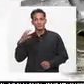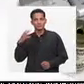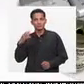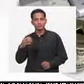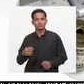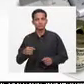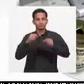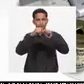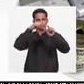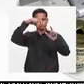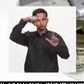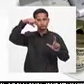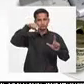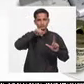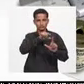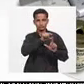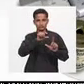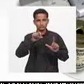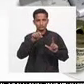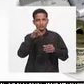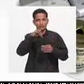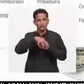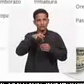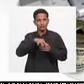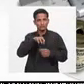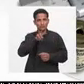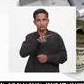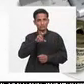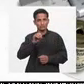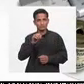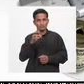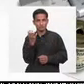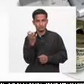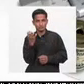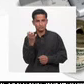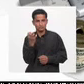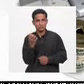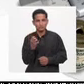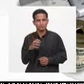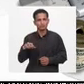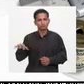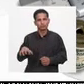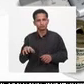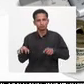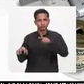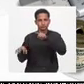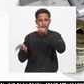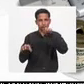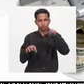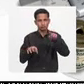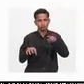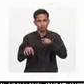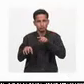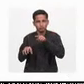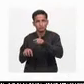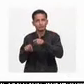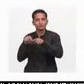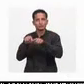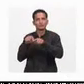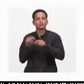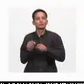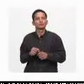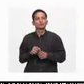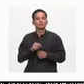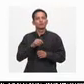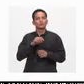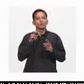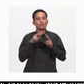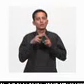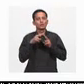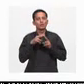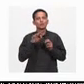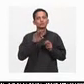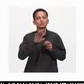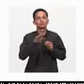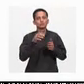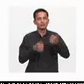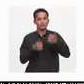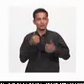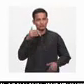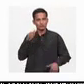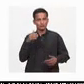votar.con 2014 y deslizar el mouse hasta la opción conoce a Tu candidato allí deberás seleccionar la